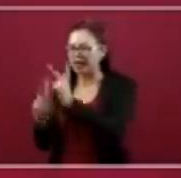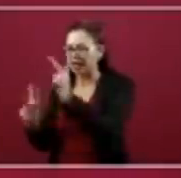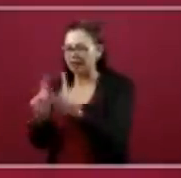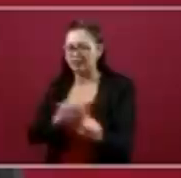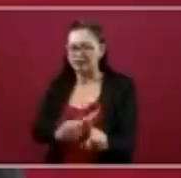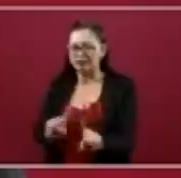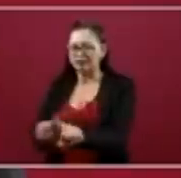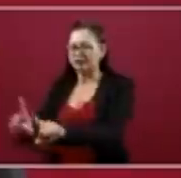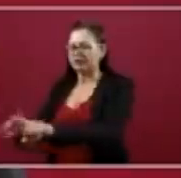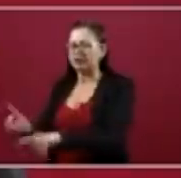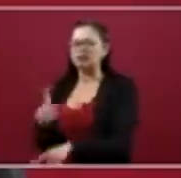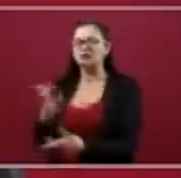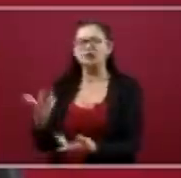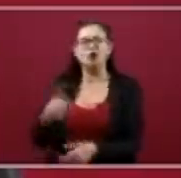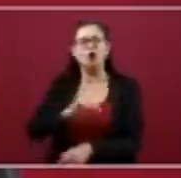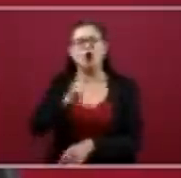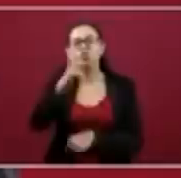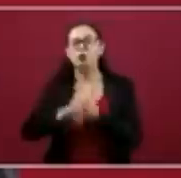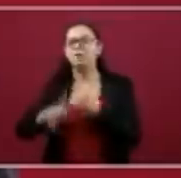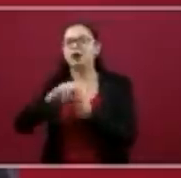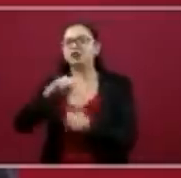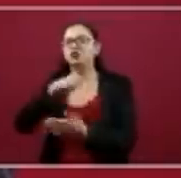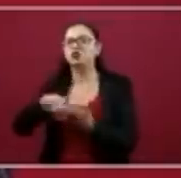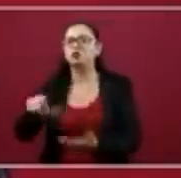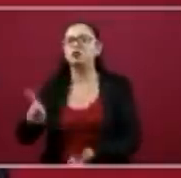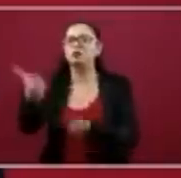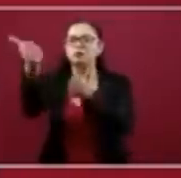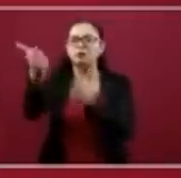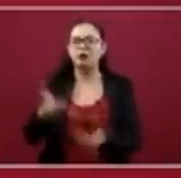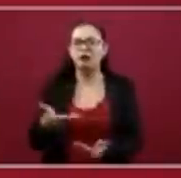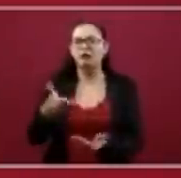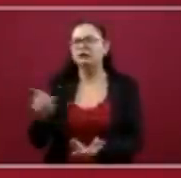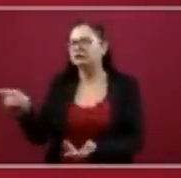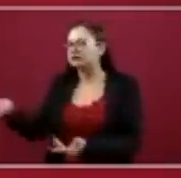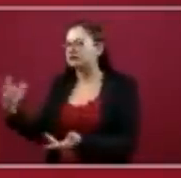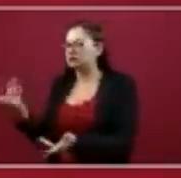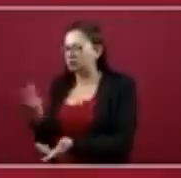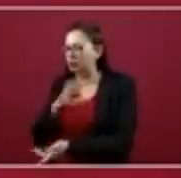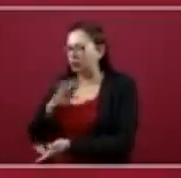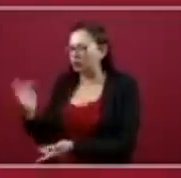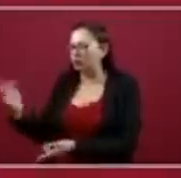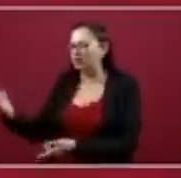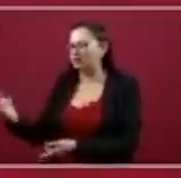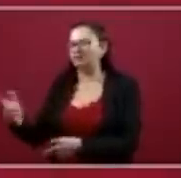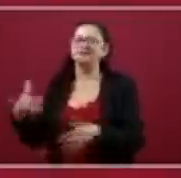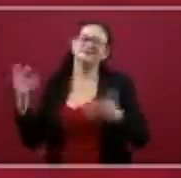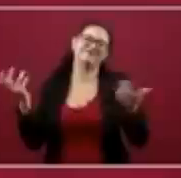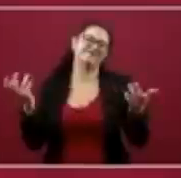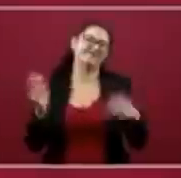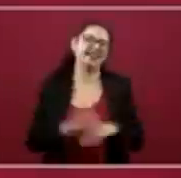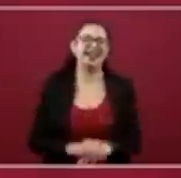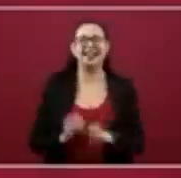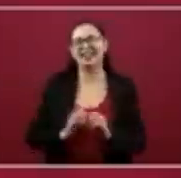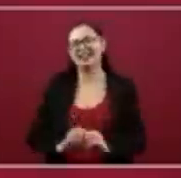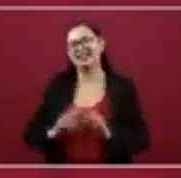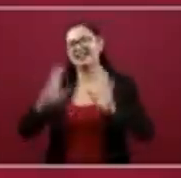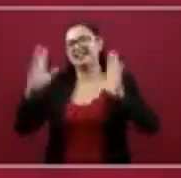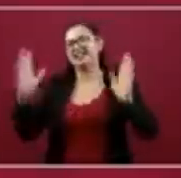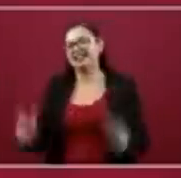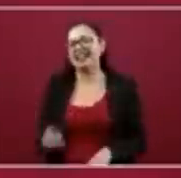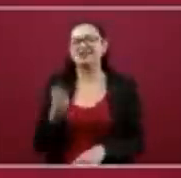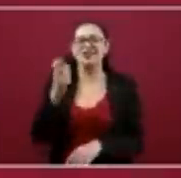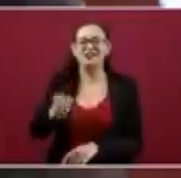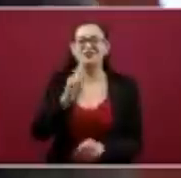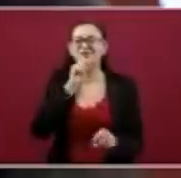que consumimos. Esa es otra medalla de oro para los